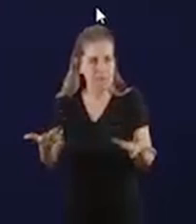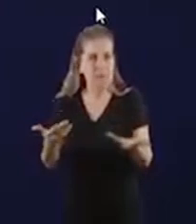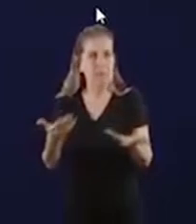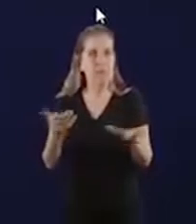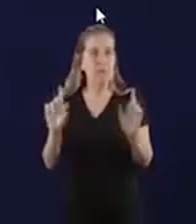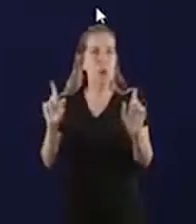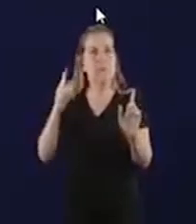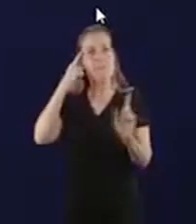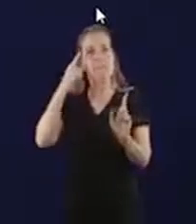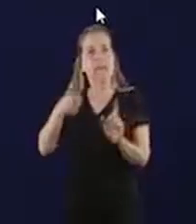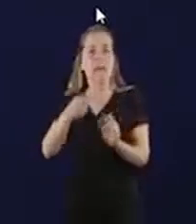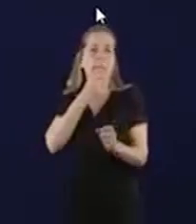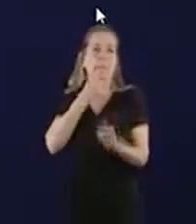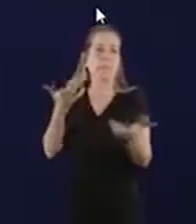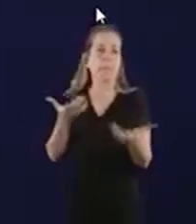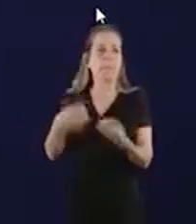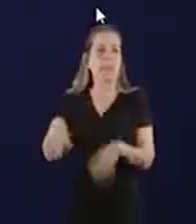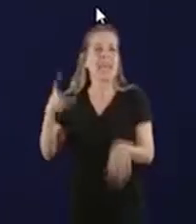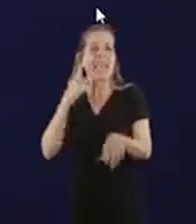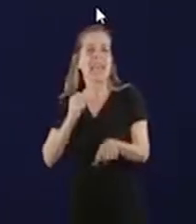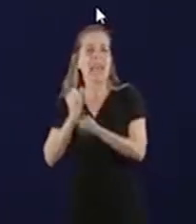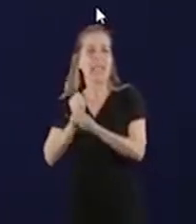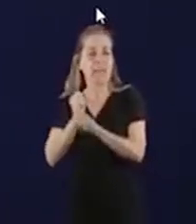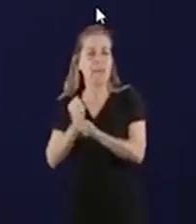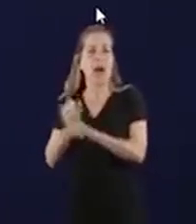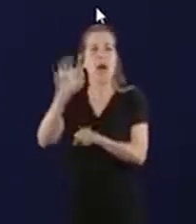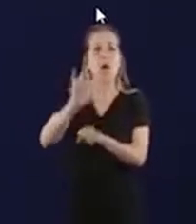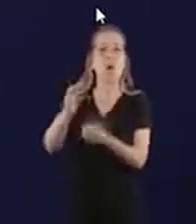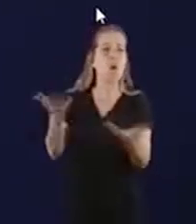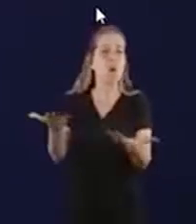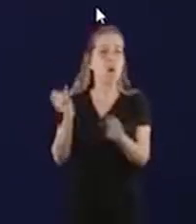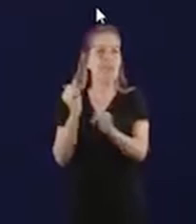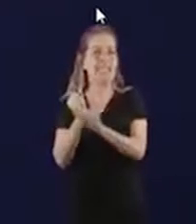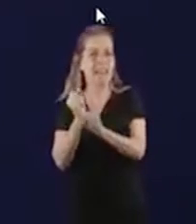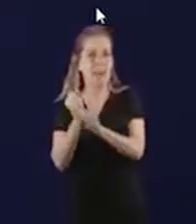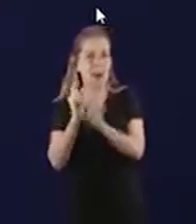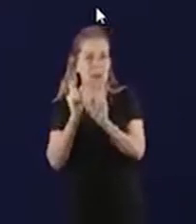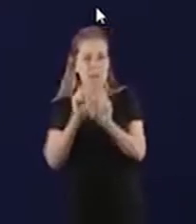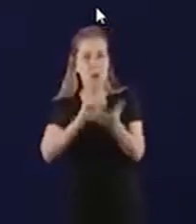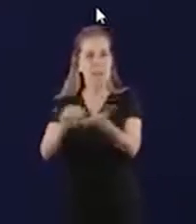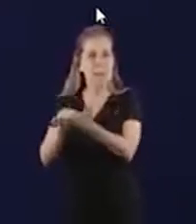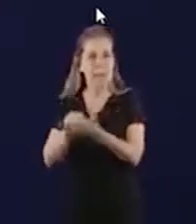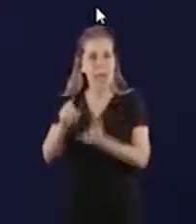haciendo perder o teniendo la posibilidad de hacerle perder el trabajo a sus a sus